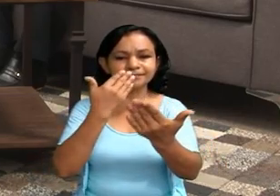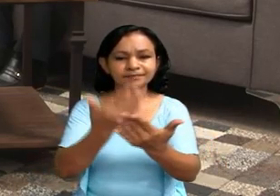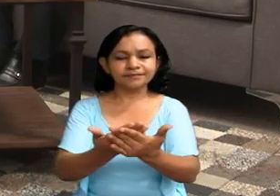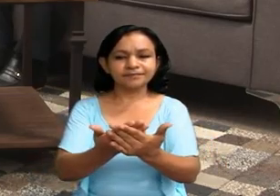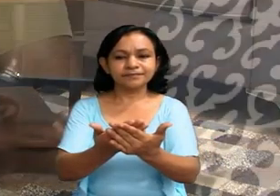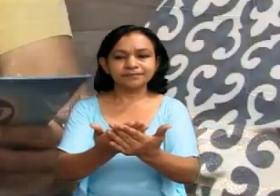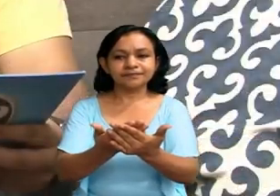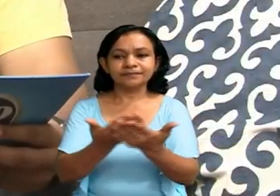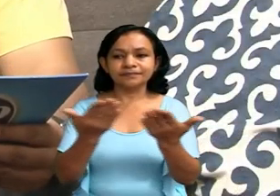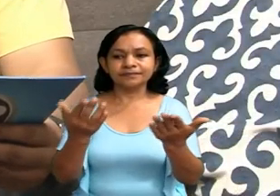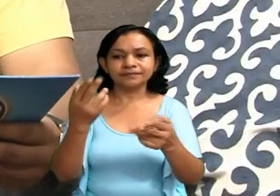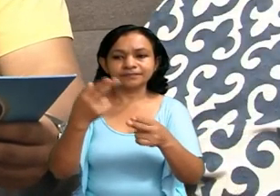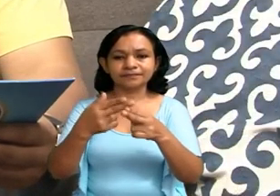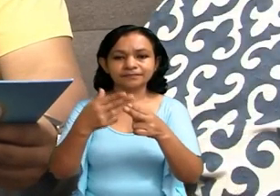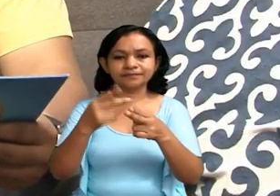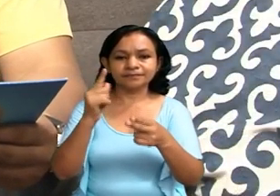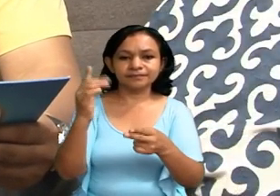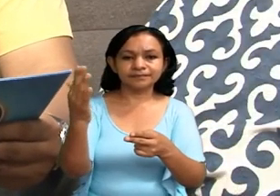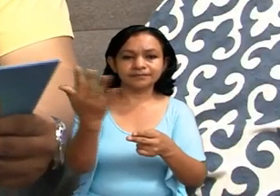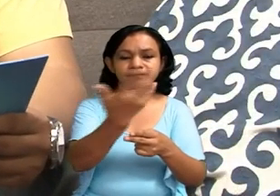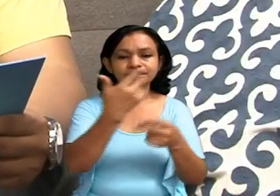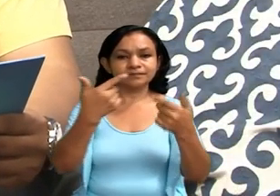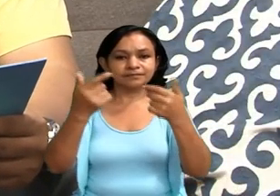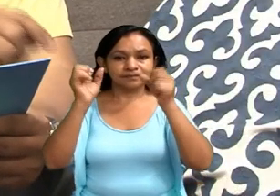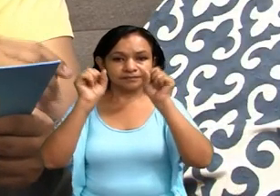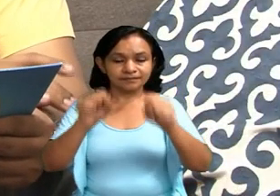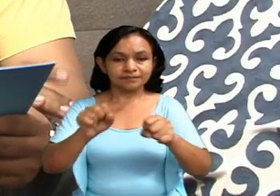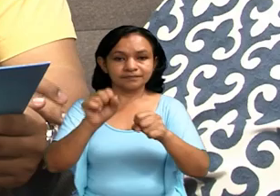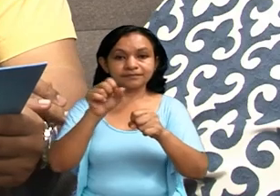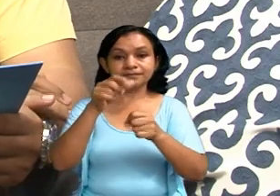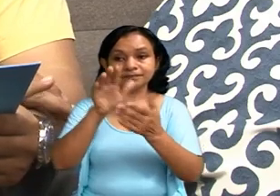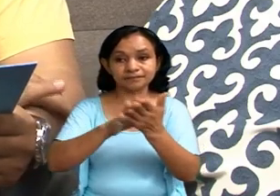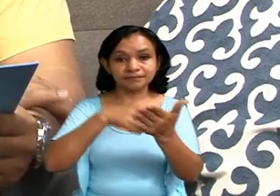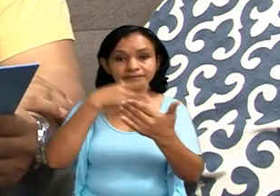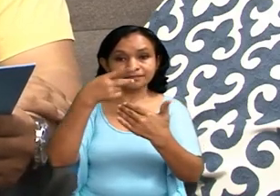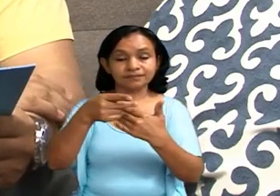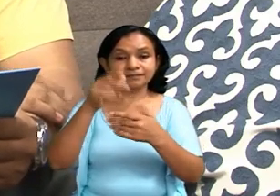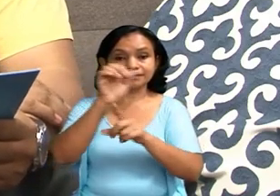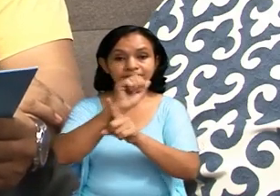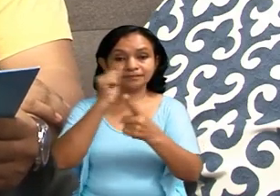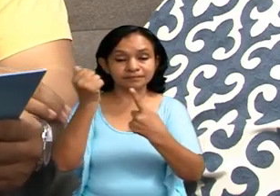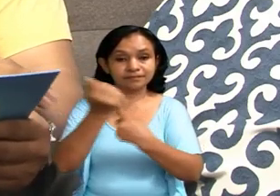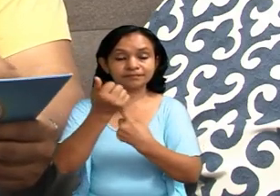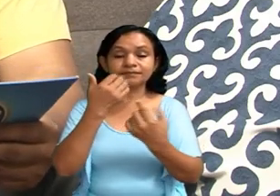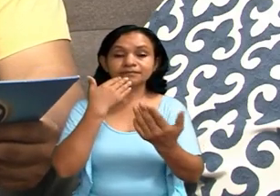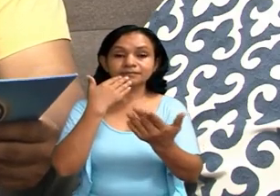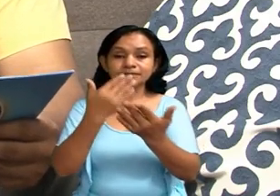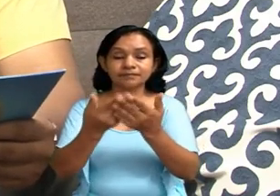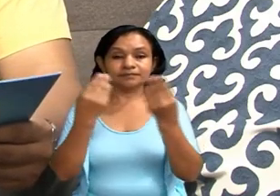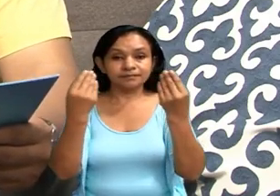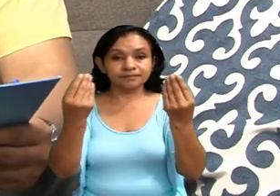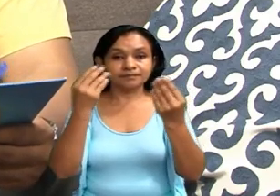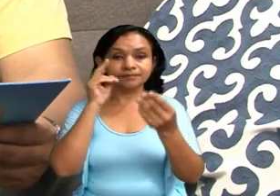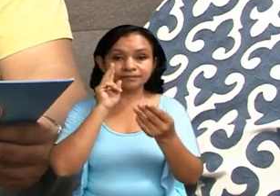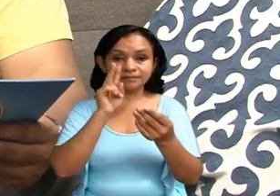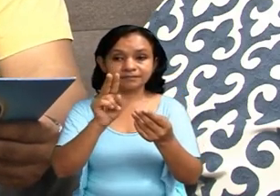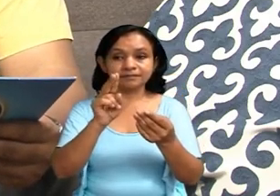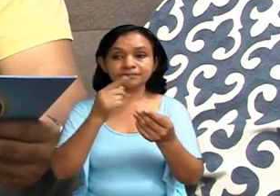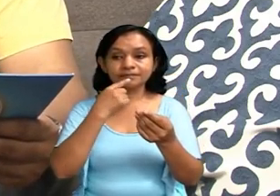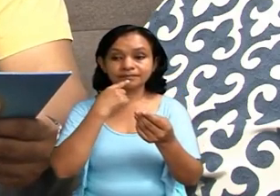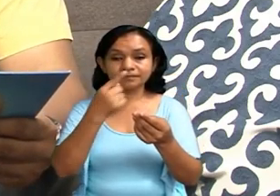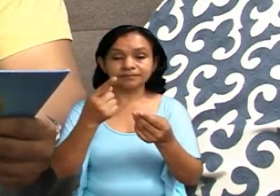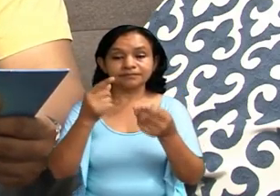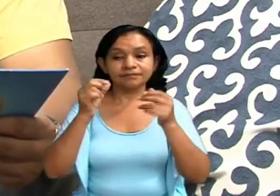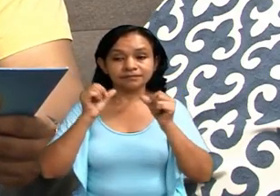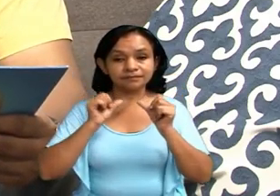Bueno. Nosotros, a nombre de todo el equipo que hace posible la transmisión de su programa desde el Parlamento, le agradecemos su sintonía y le invitamos